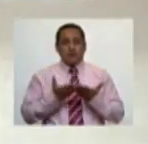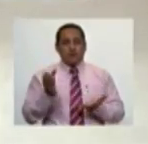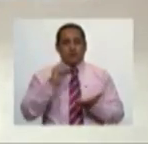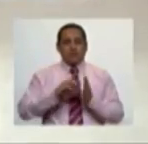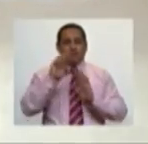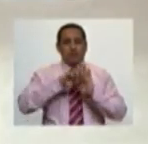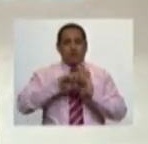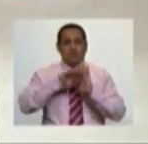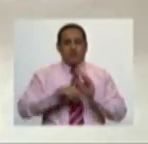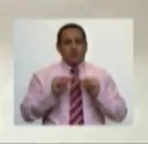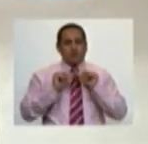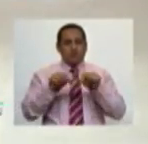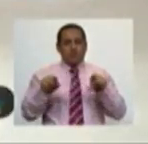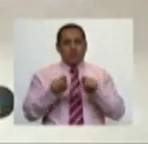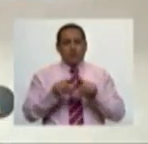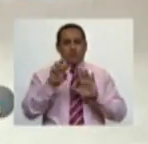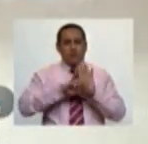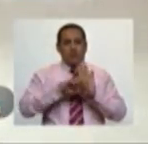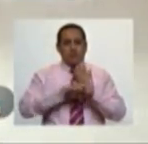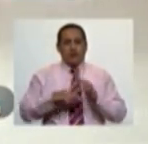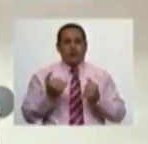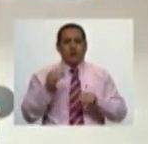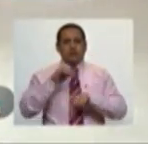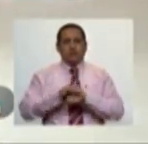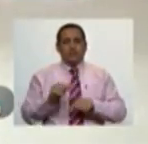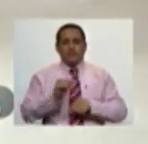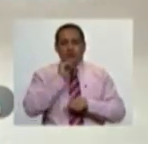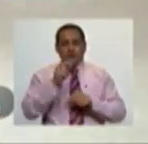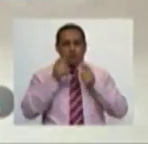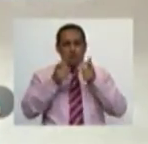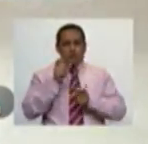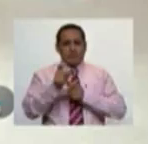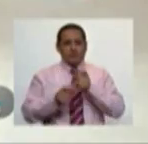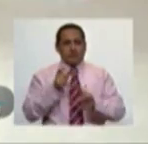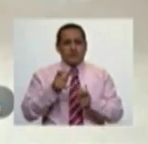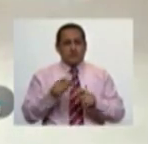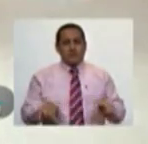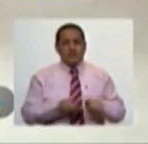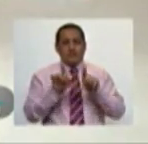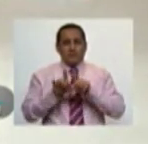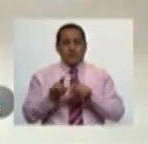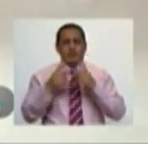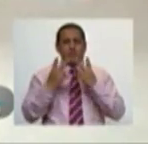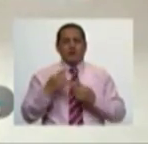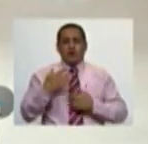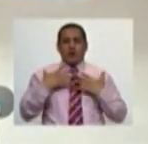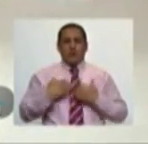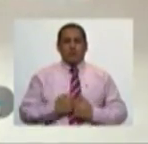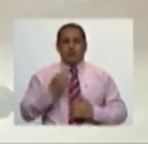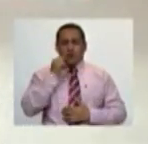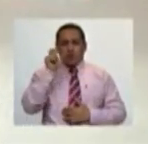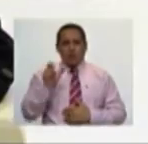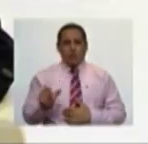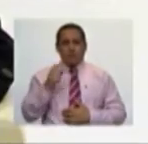Bienvenidos nuevamente al programa Tus Derechos. Continuamos con el programa sobre inseguridad ciudadana y estamos ahora con el